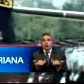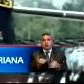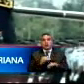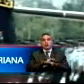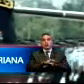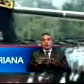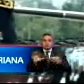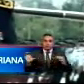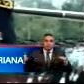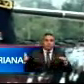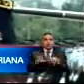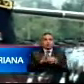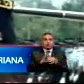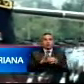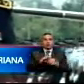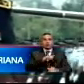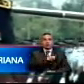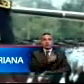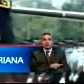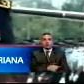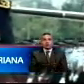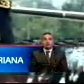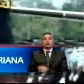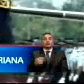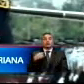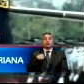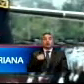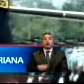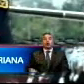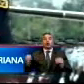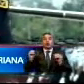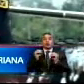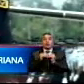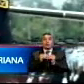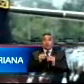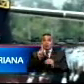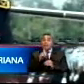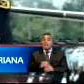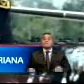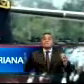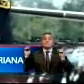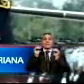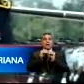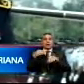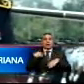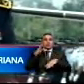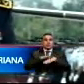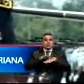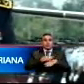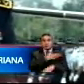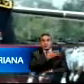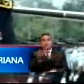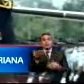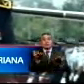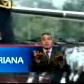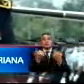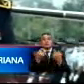estar unidos. Hago un llamado una vez más al